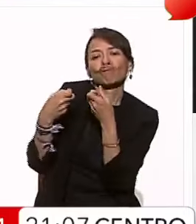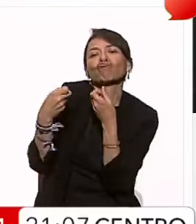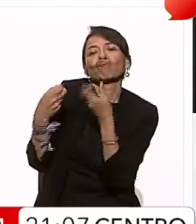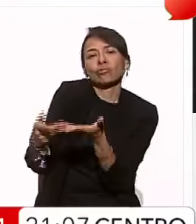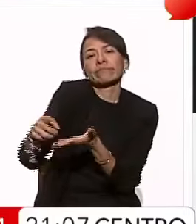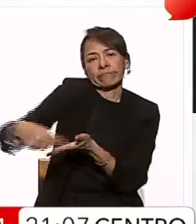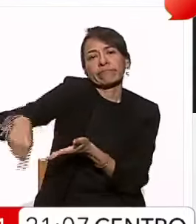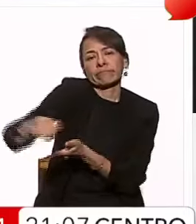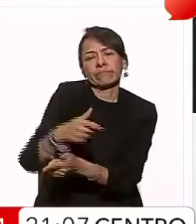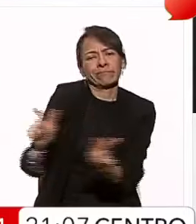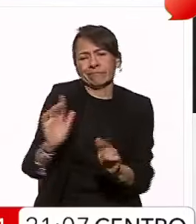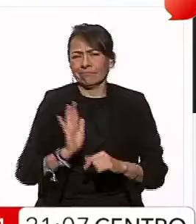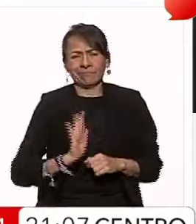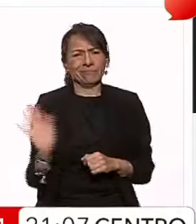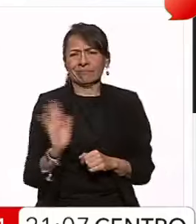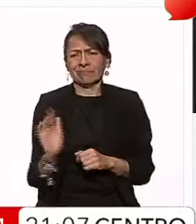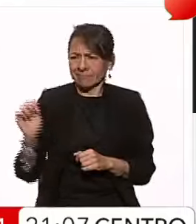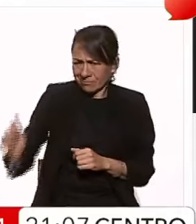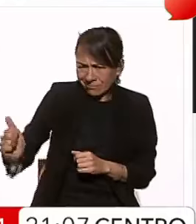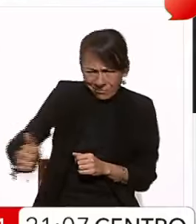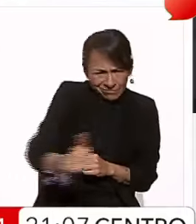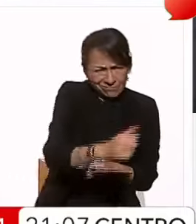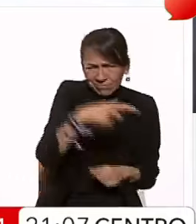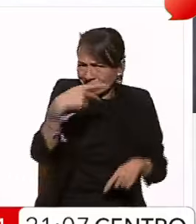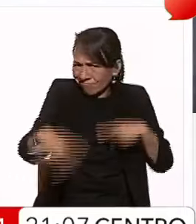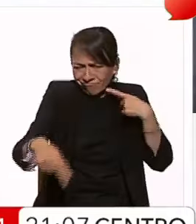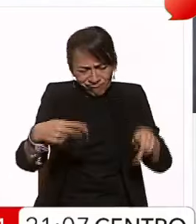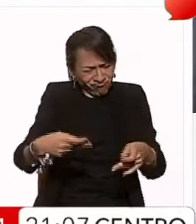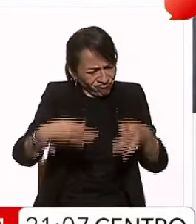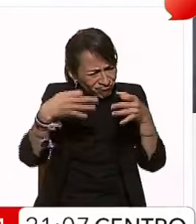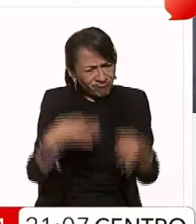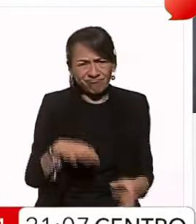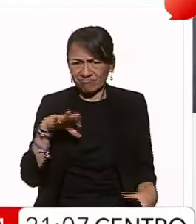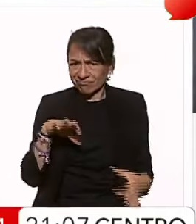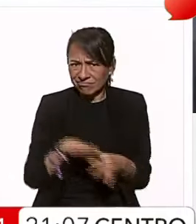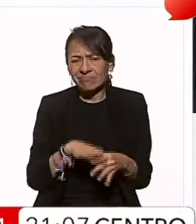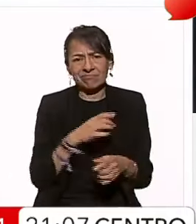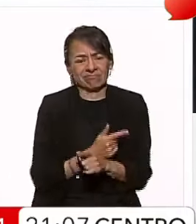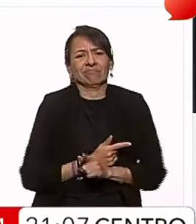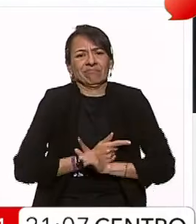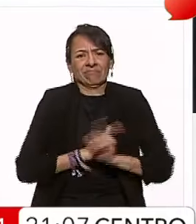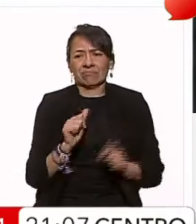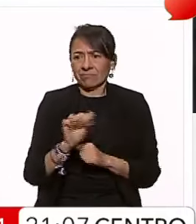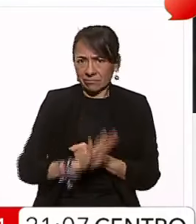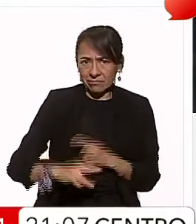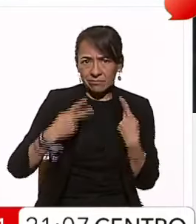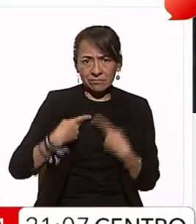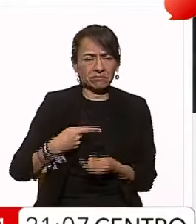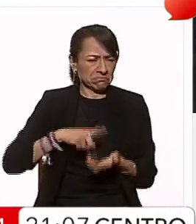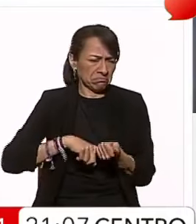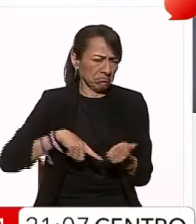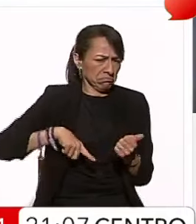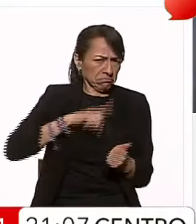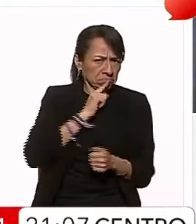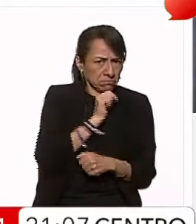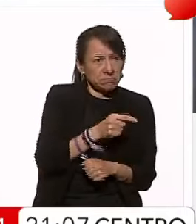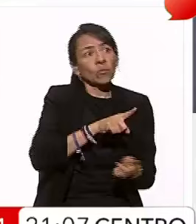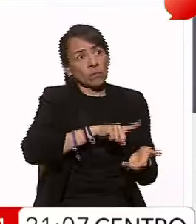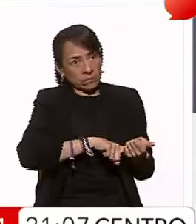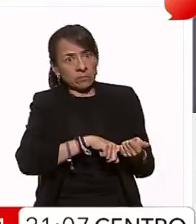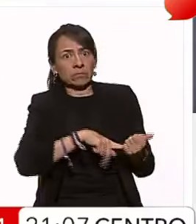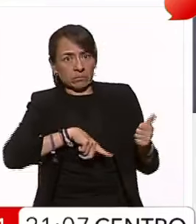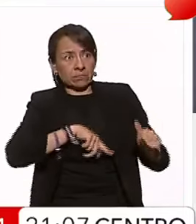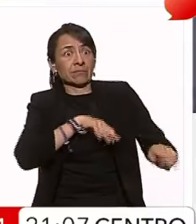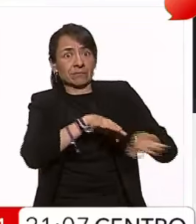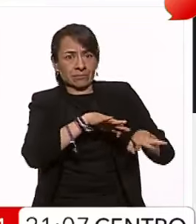cada quien pueblo sin cargos o funcionarios públicos nadie les